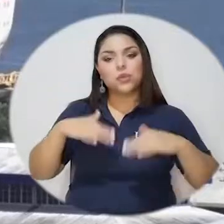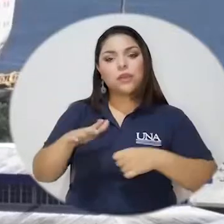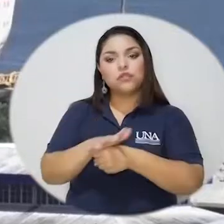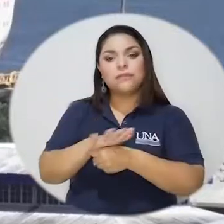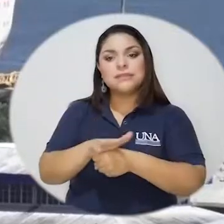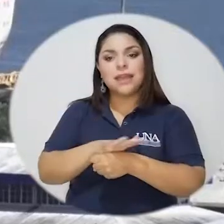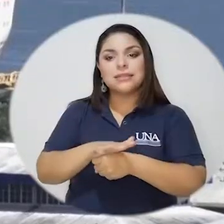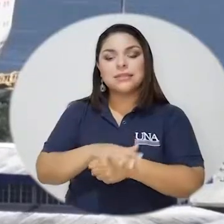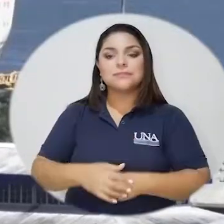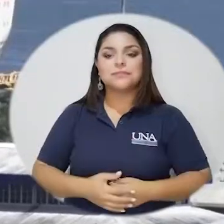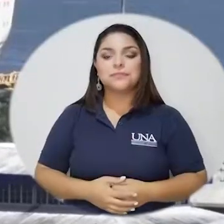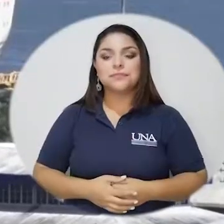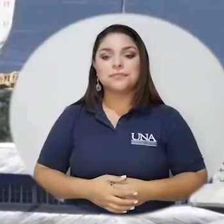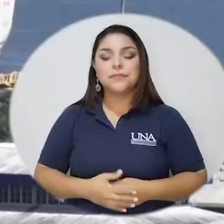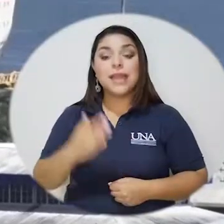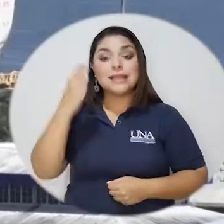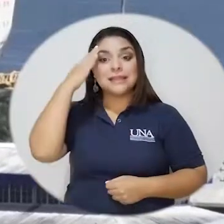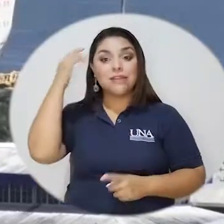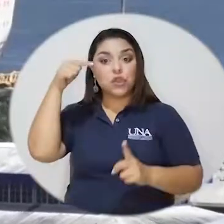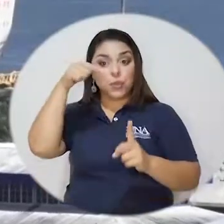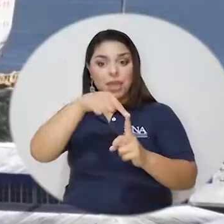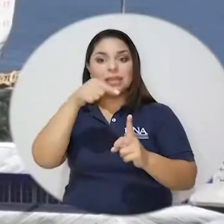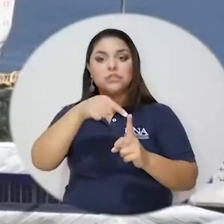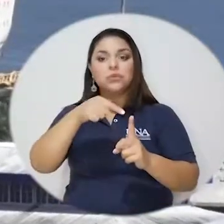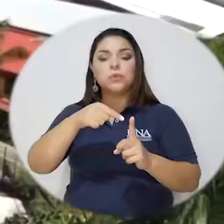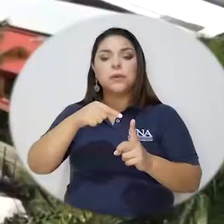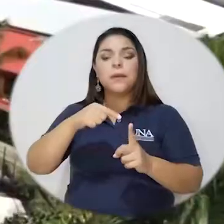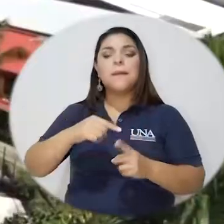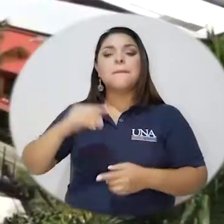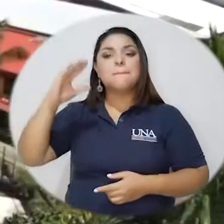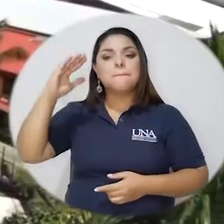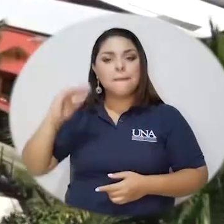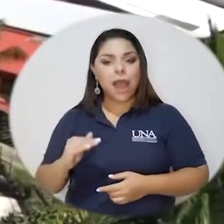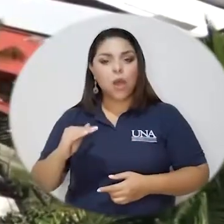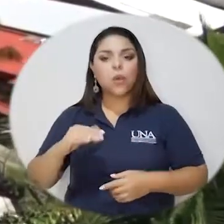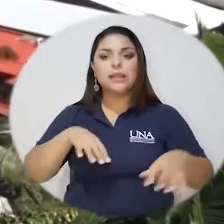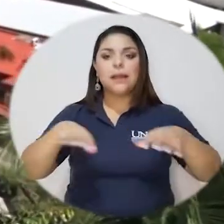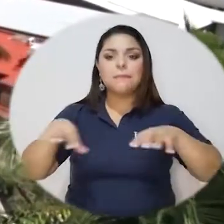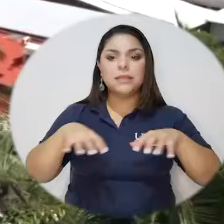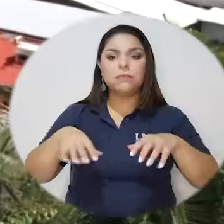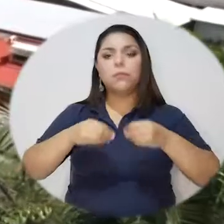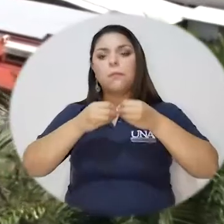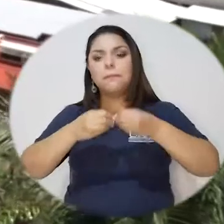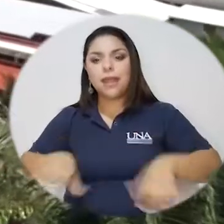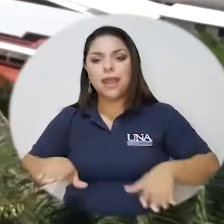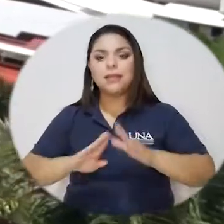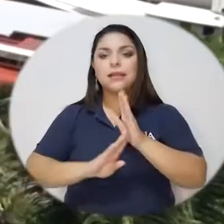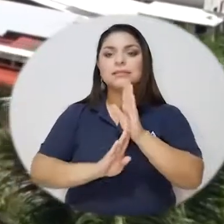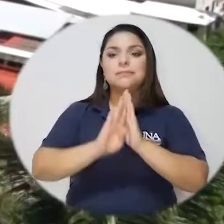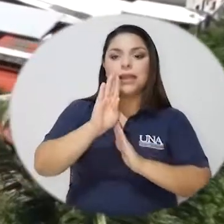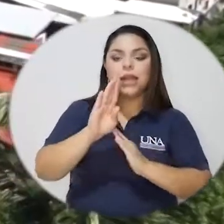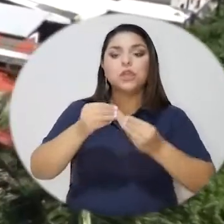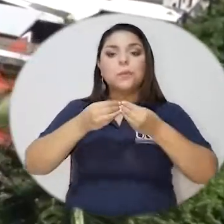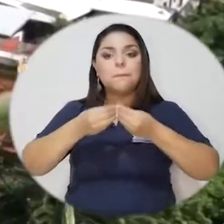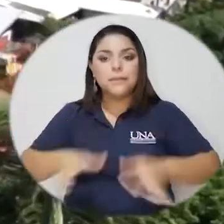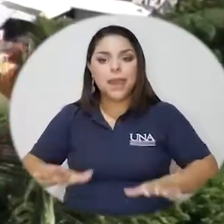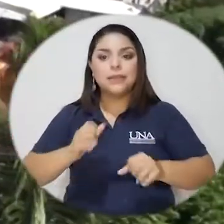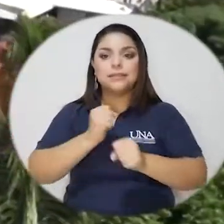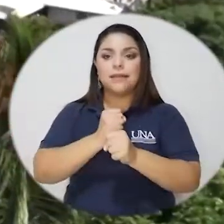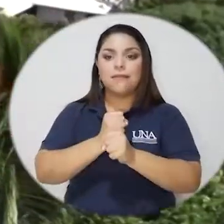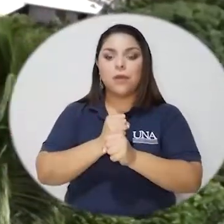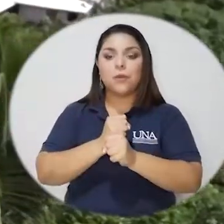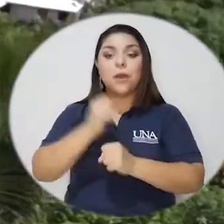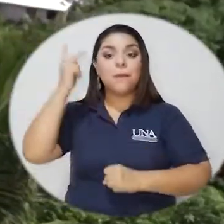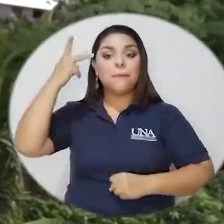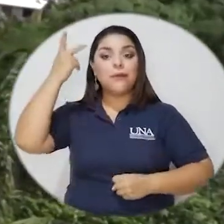y son insuficientes. En este contexto de bajo dinamismo, pérdida de crecimiento, pérdida de